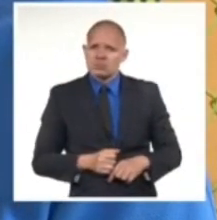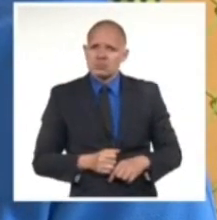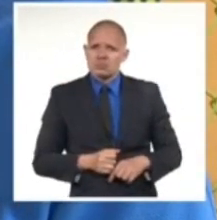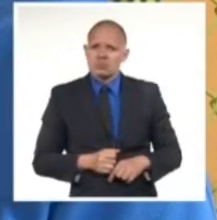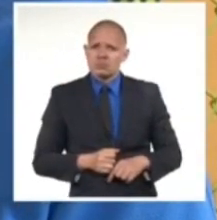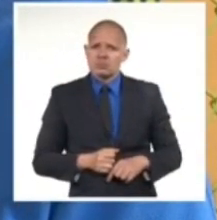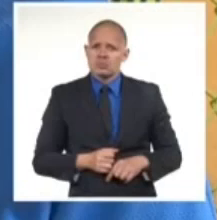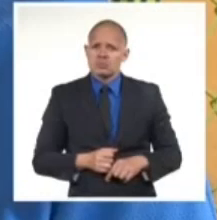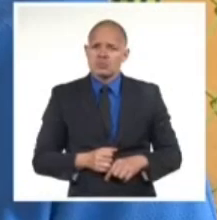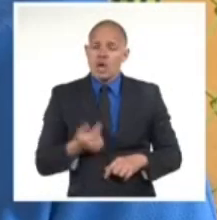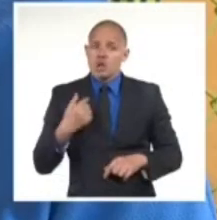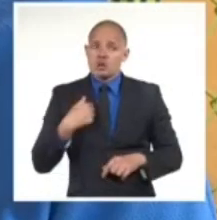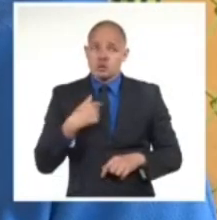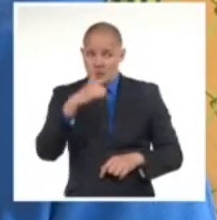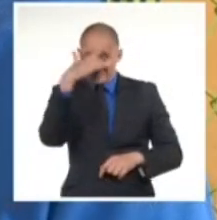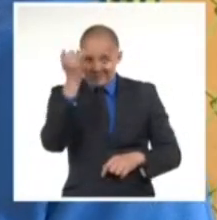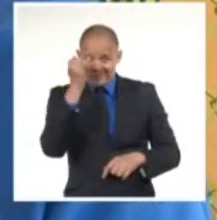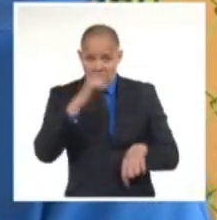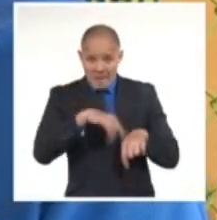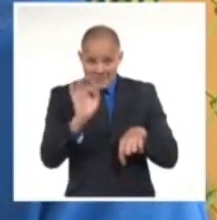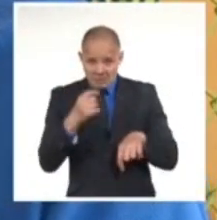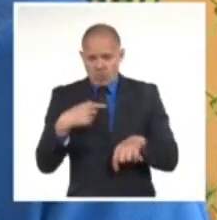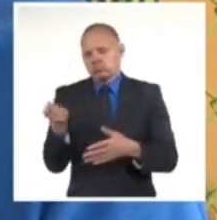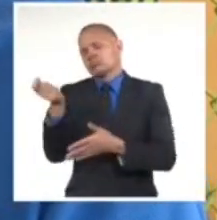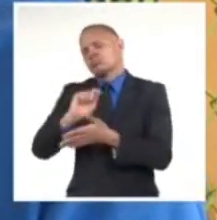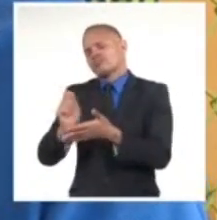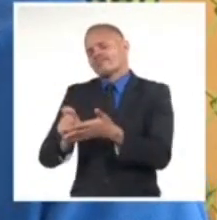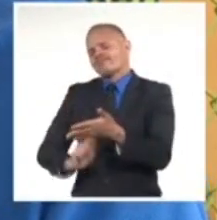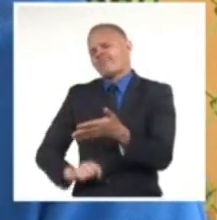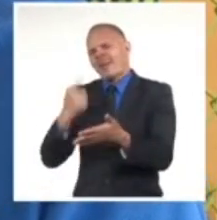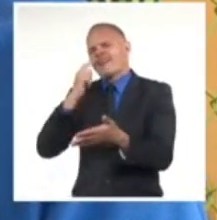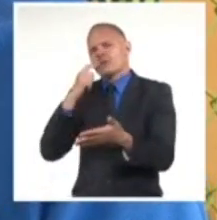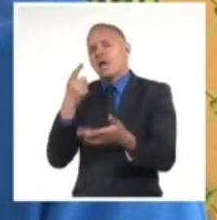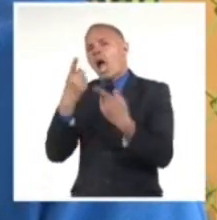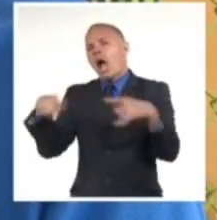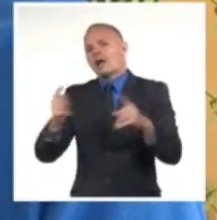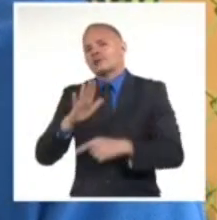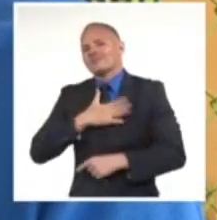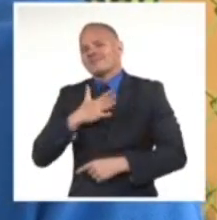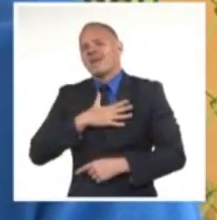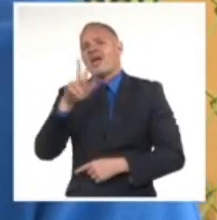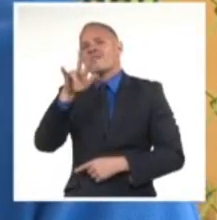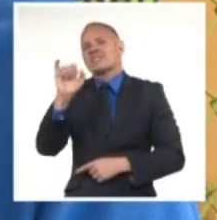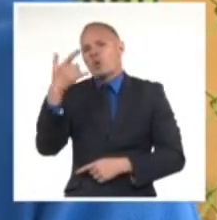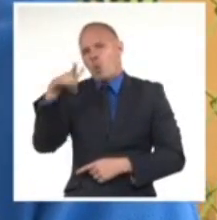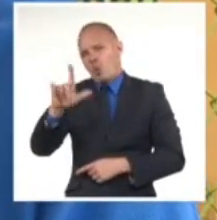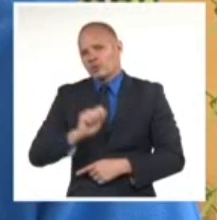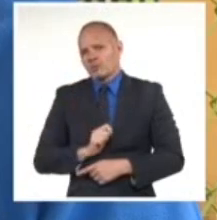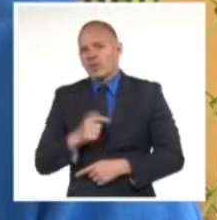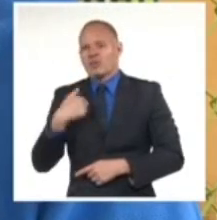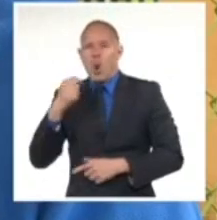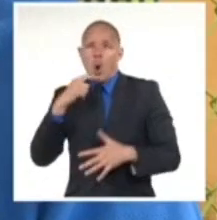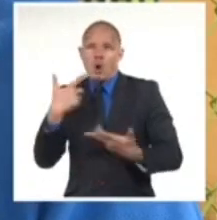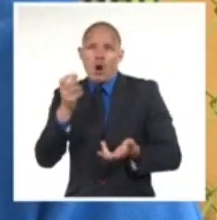y comencé con el himno del 26 de julio a